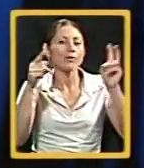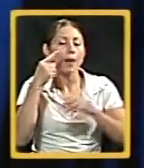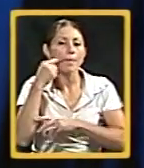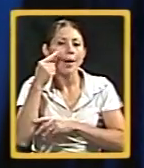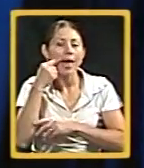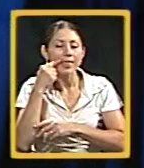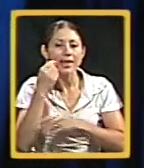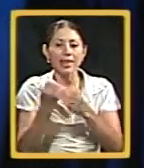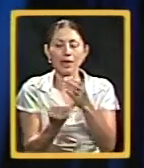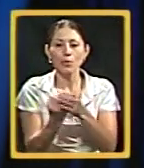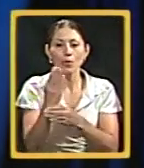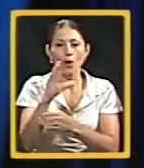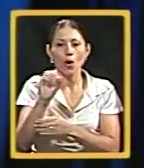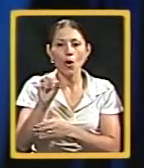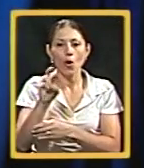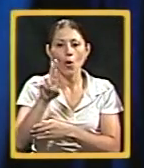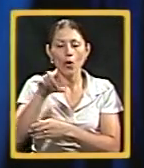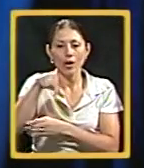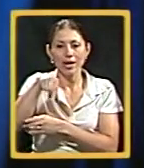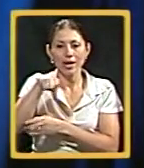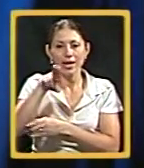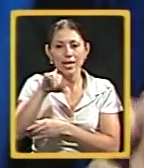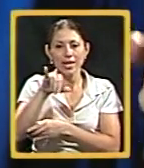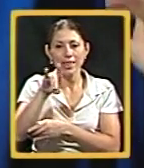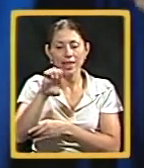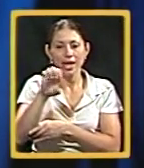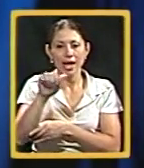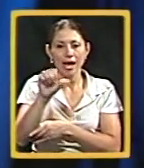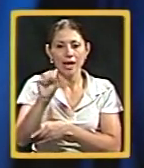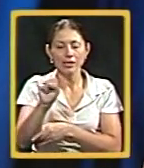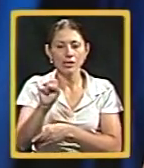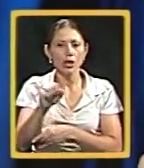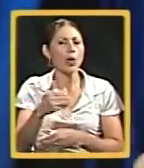sobre orquídeas, con una gran obra en ese campo, y mire, era